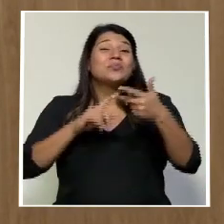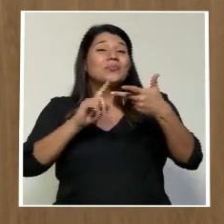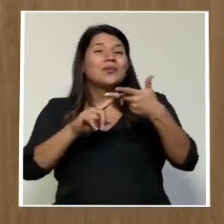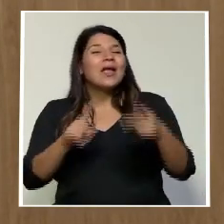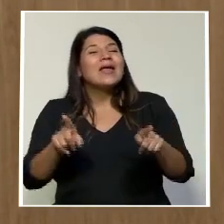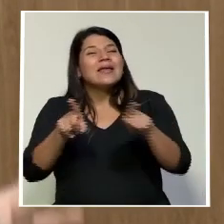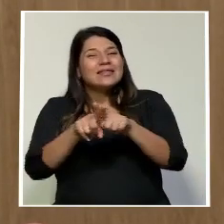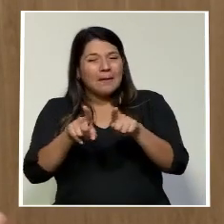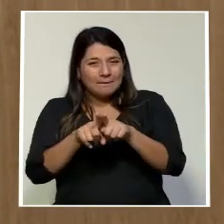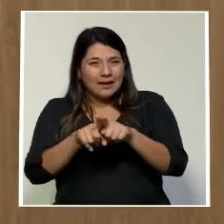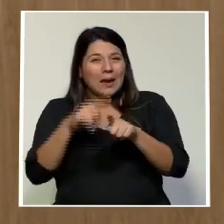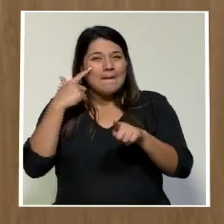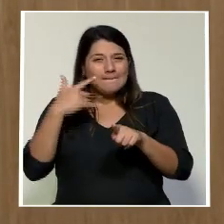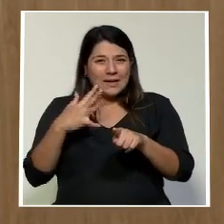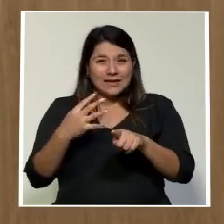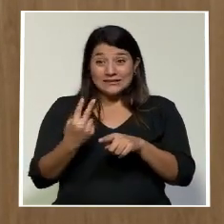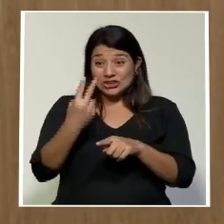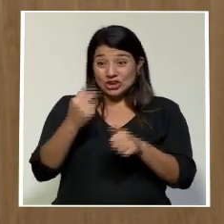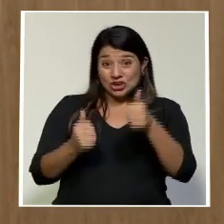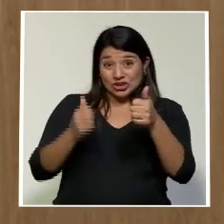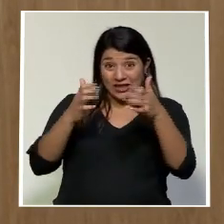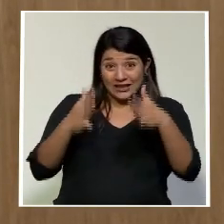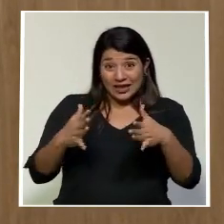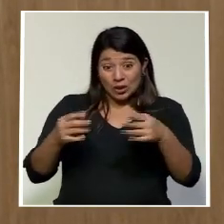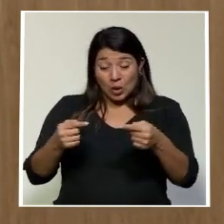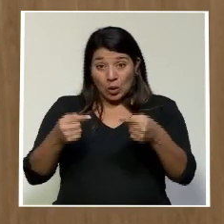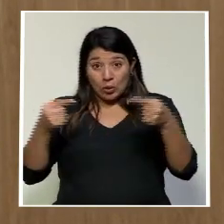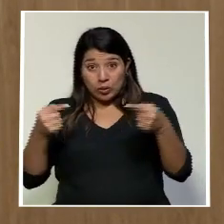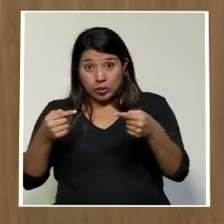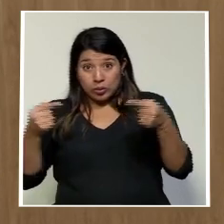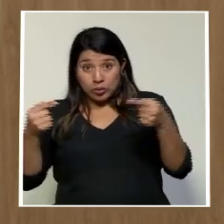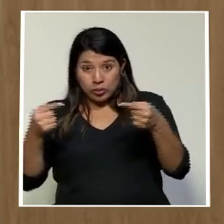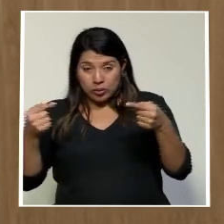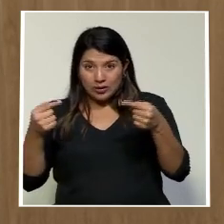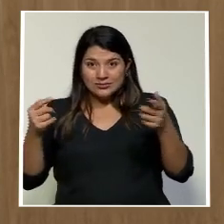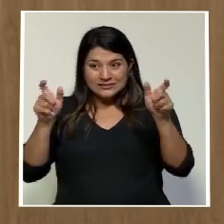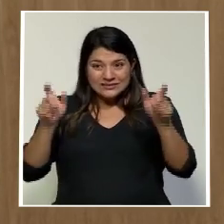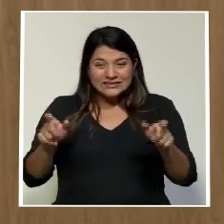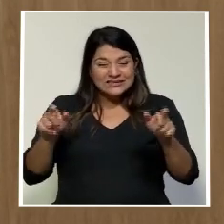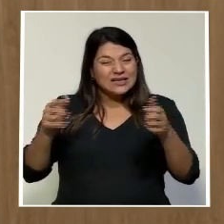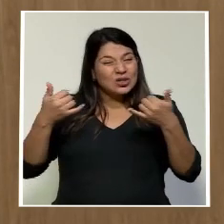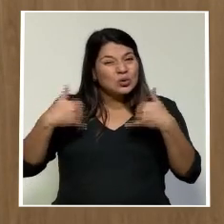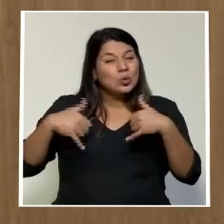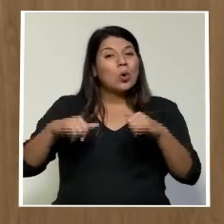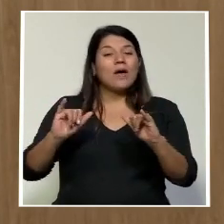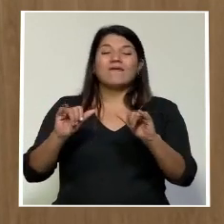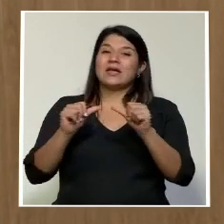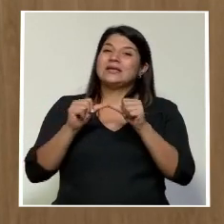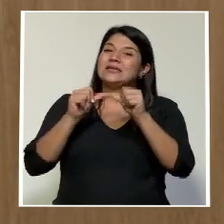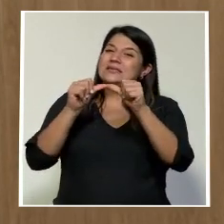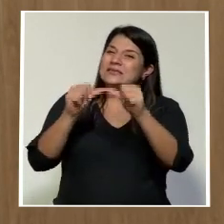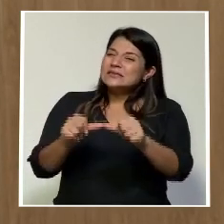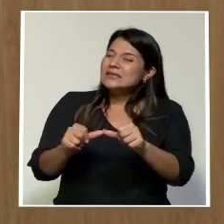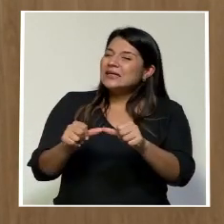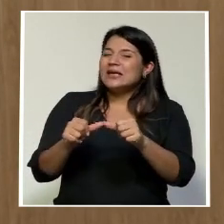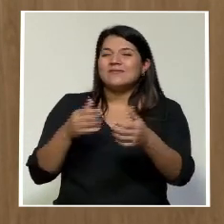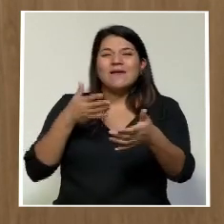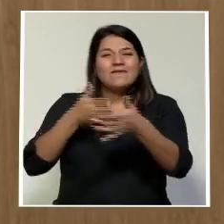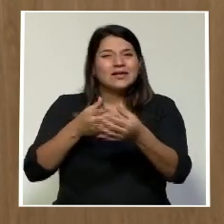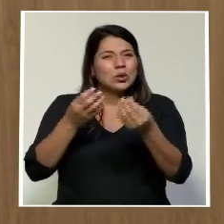establecieron esta contienda interna, sigue dejando en este momento bastante mella. Hay